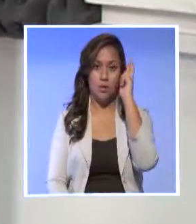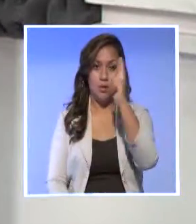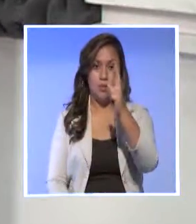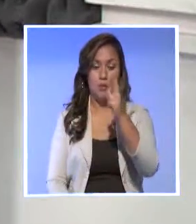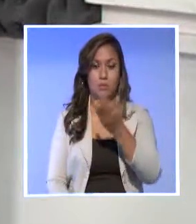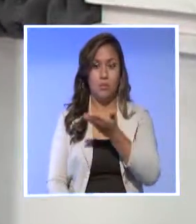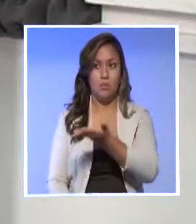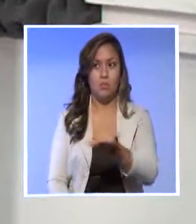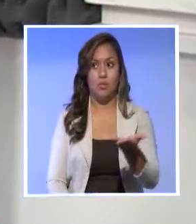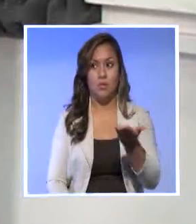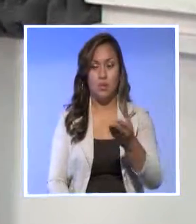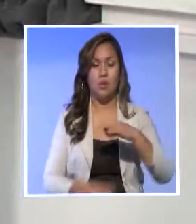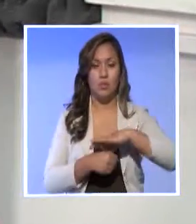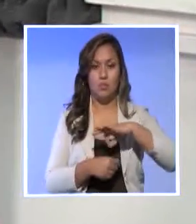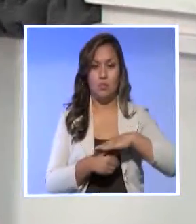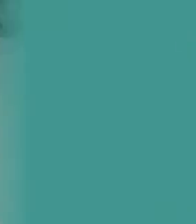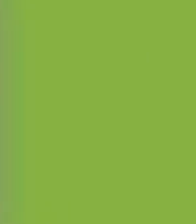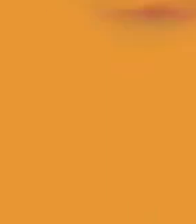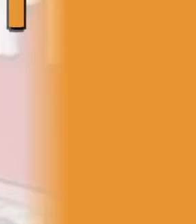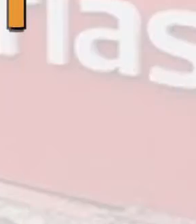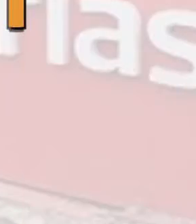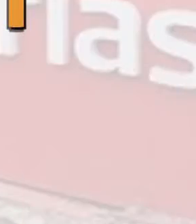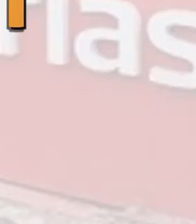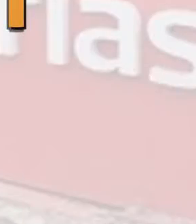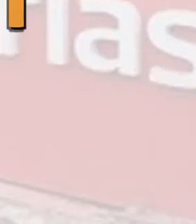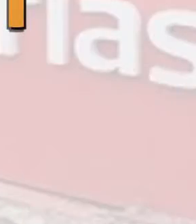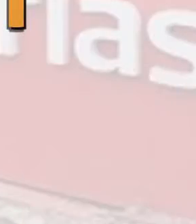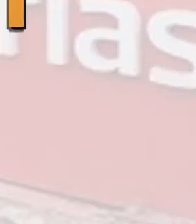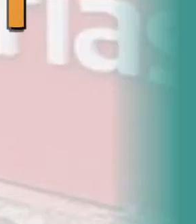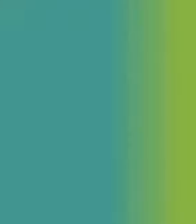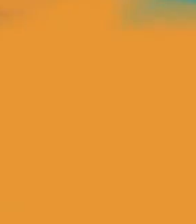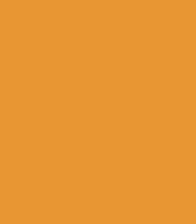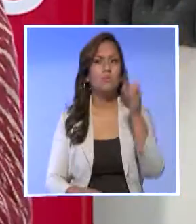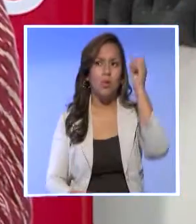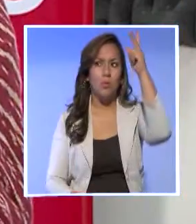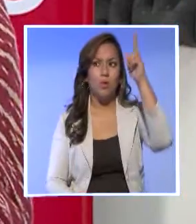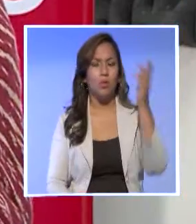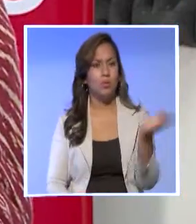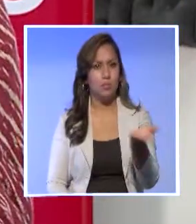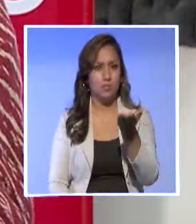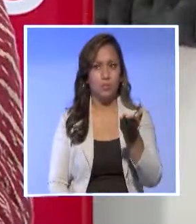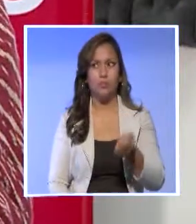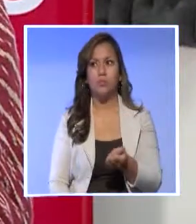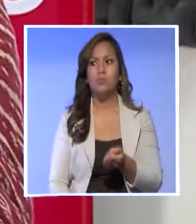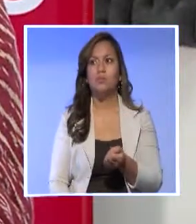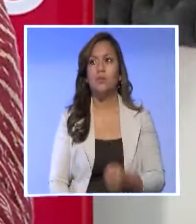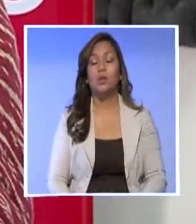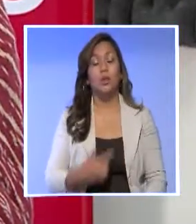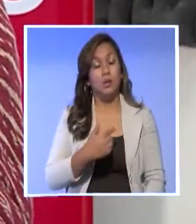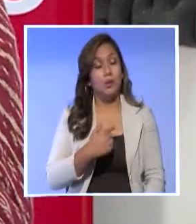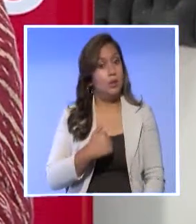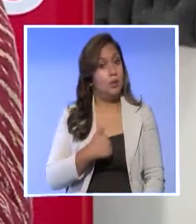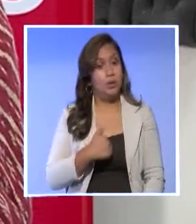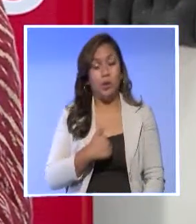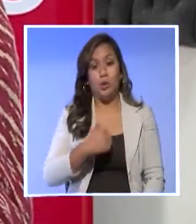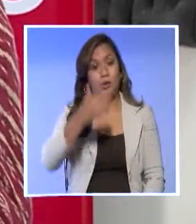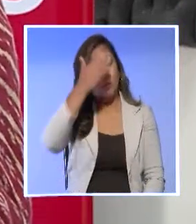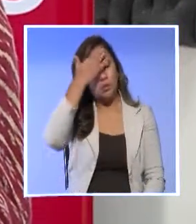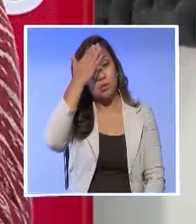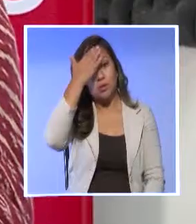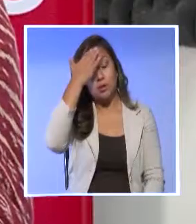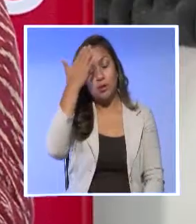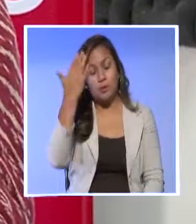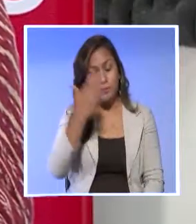la consulta del 2011 y realmente lamentable que una vez más